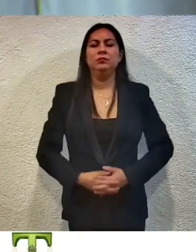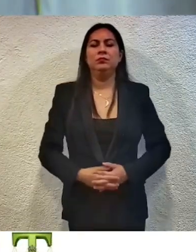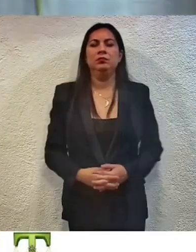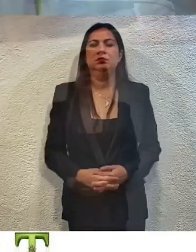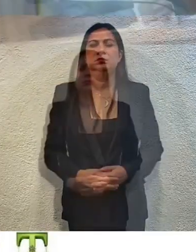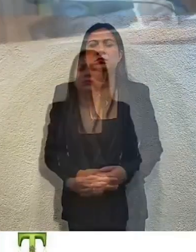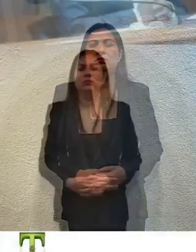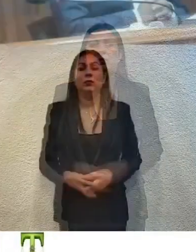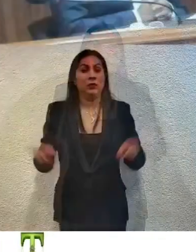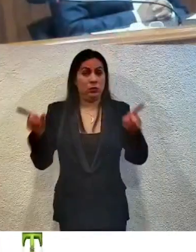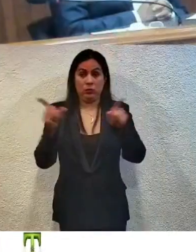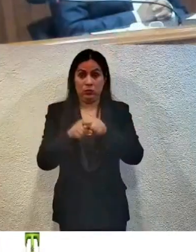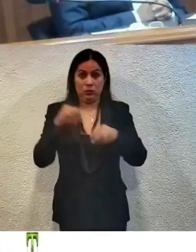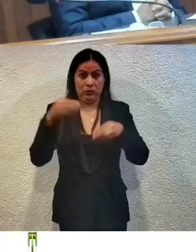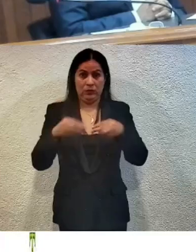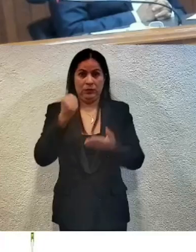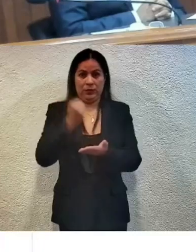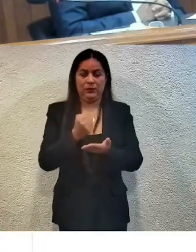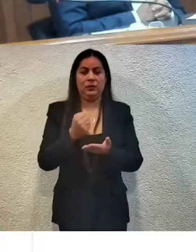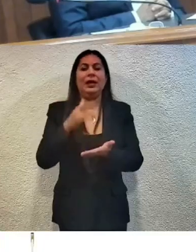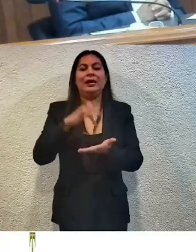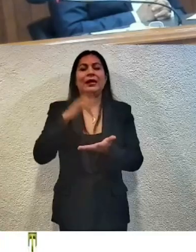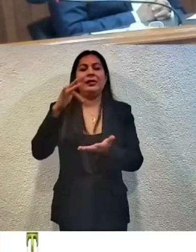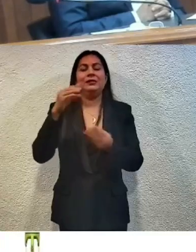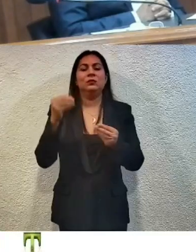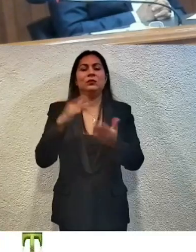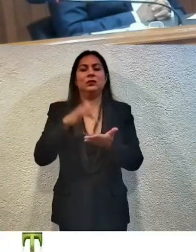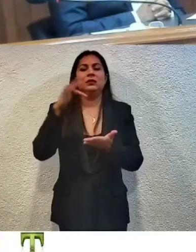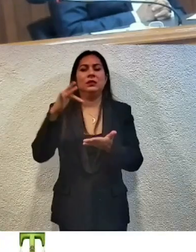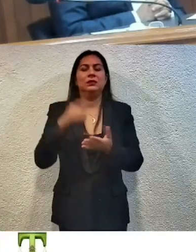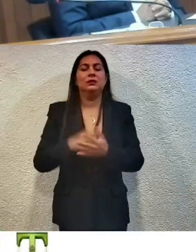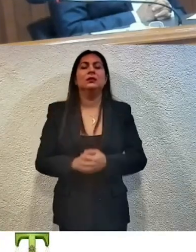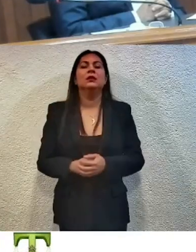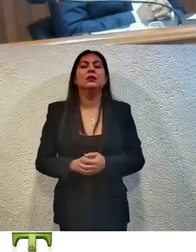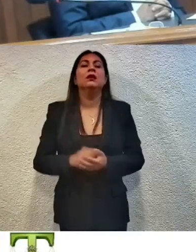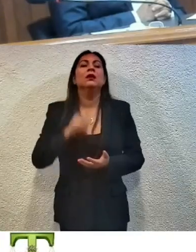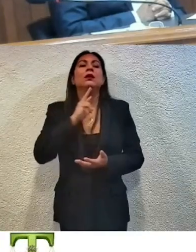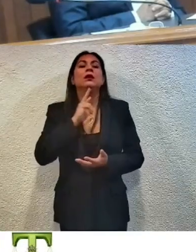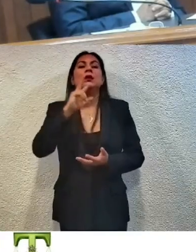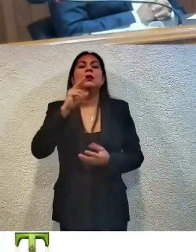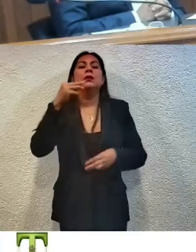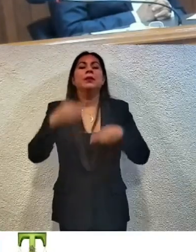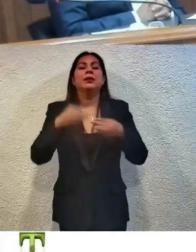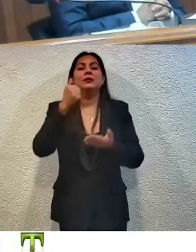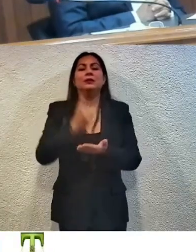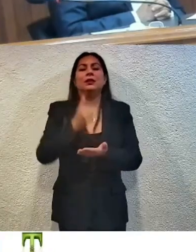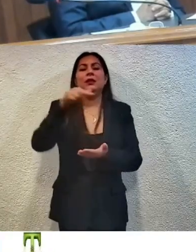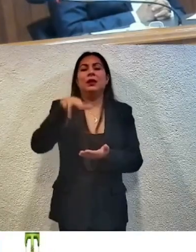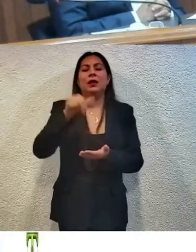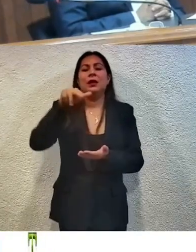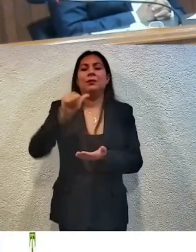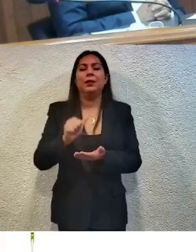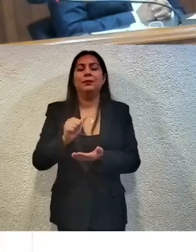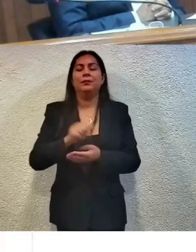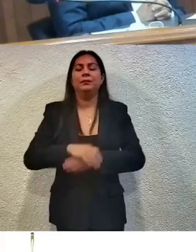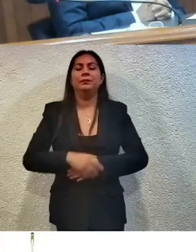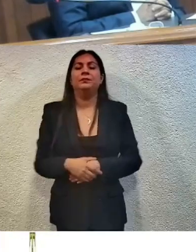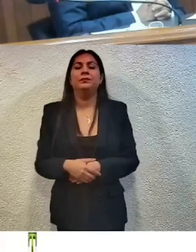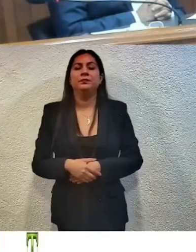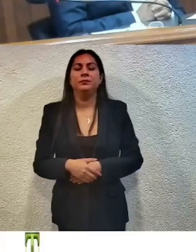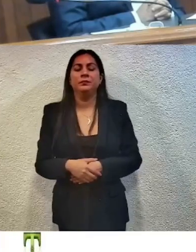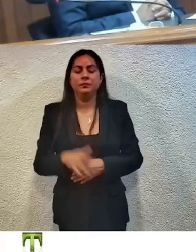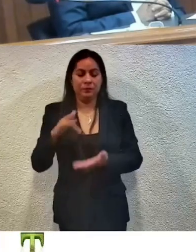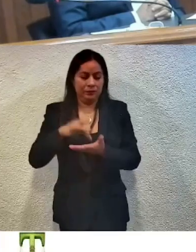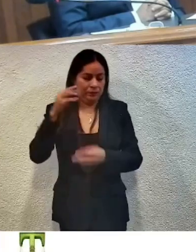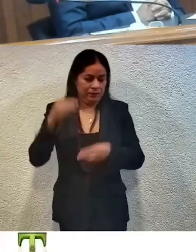Concluye, magistrada. Concluyo. Gracias, muchas gracias. Tiene el uso de la voz la magistrada Almadelia Eugenio Alcaraz.